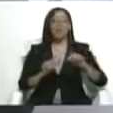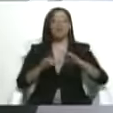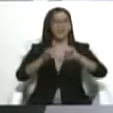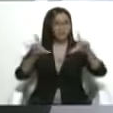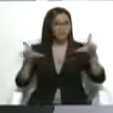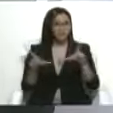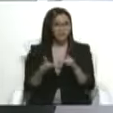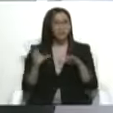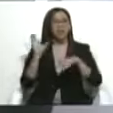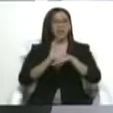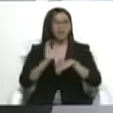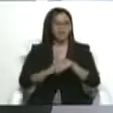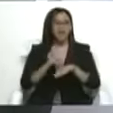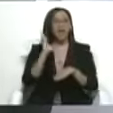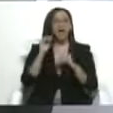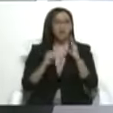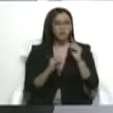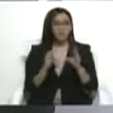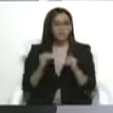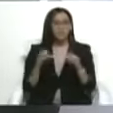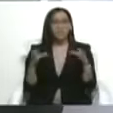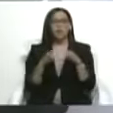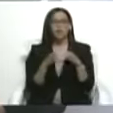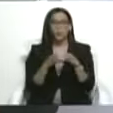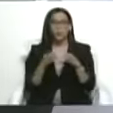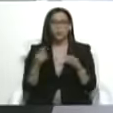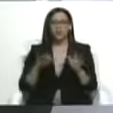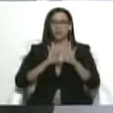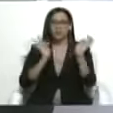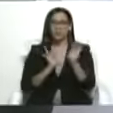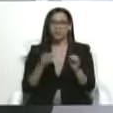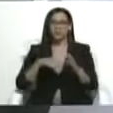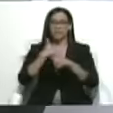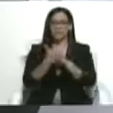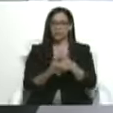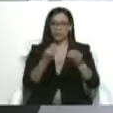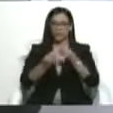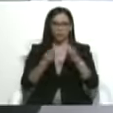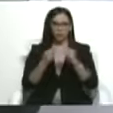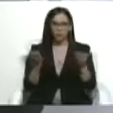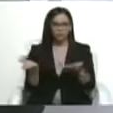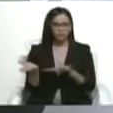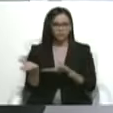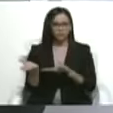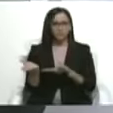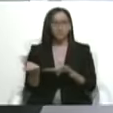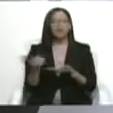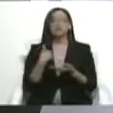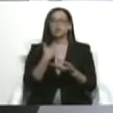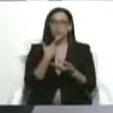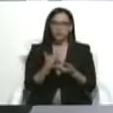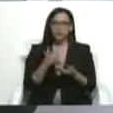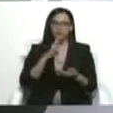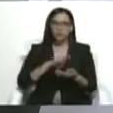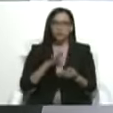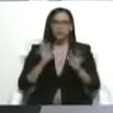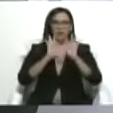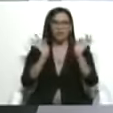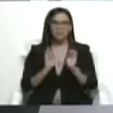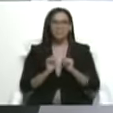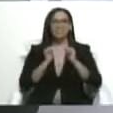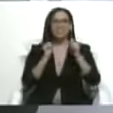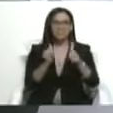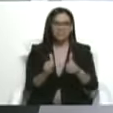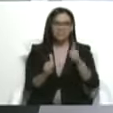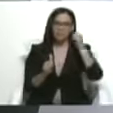habló de la manera que tenían ellos planificada para generar todo esto. Entonces, bueno, yo diría que estamos en una fase inicial